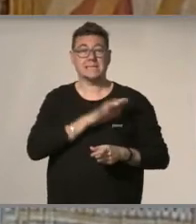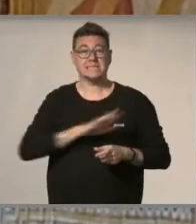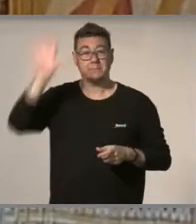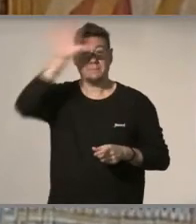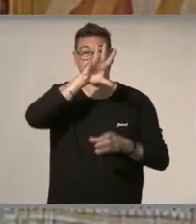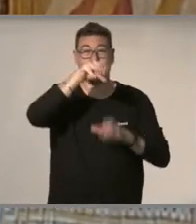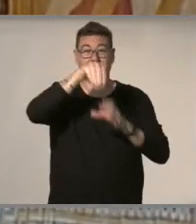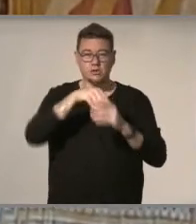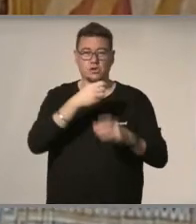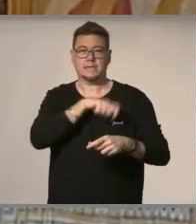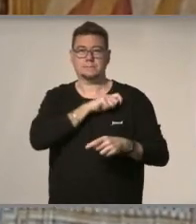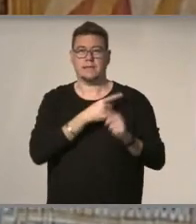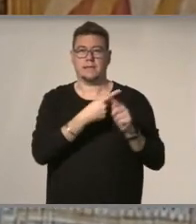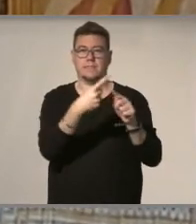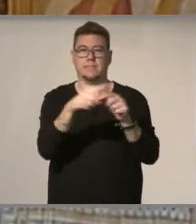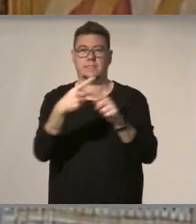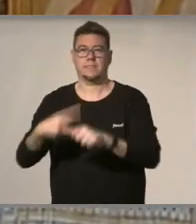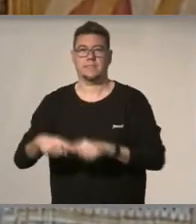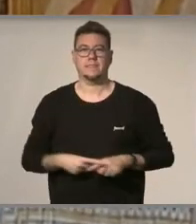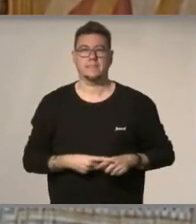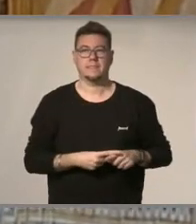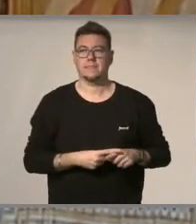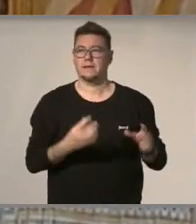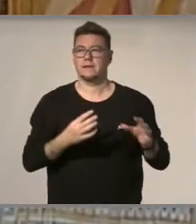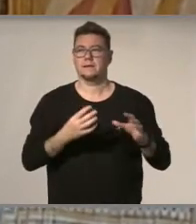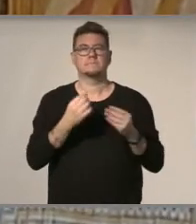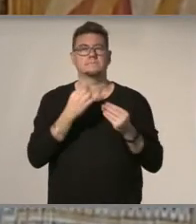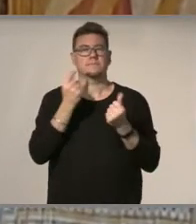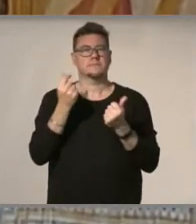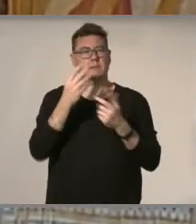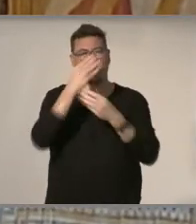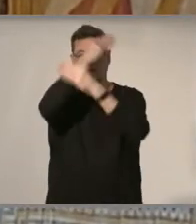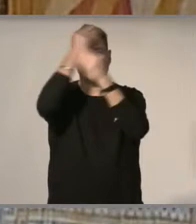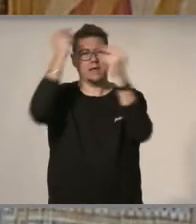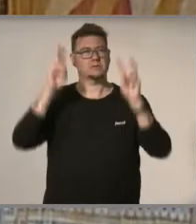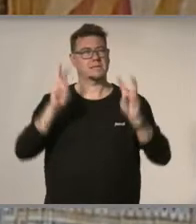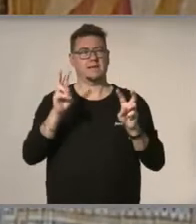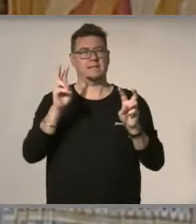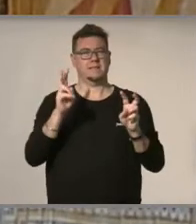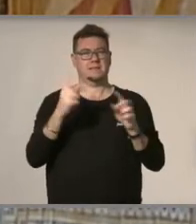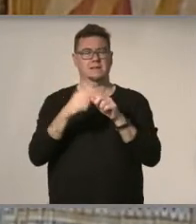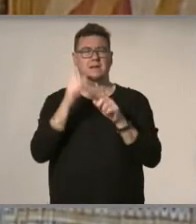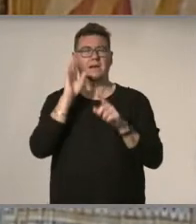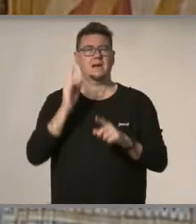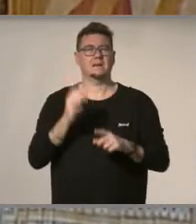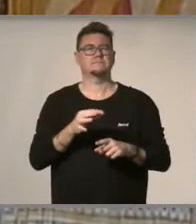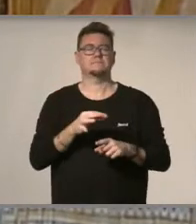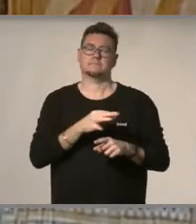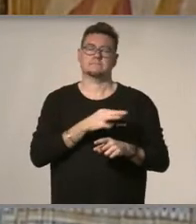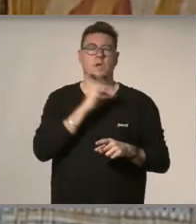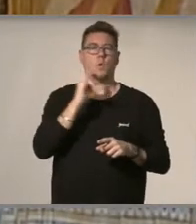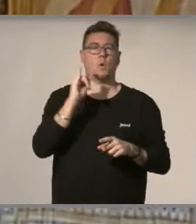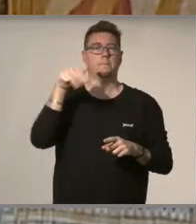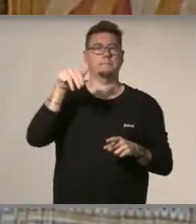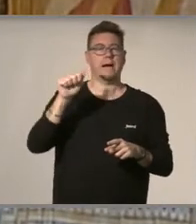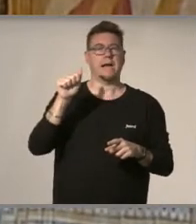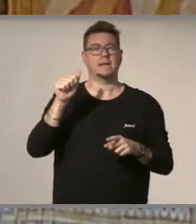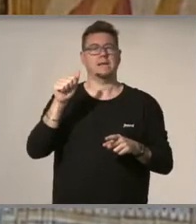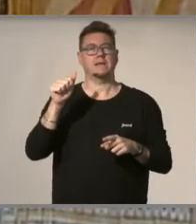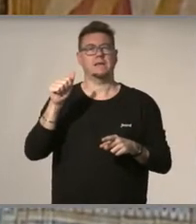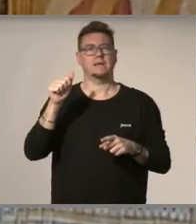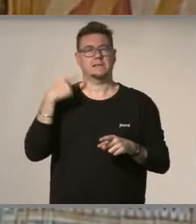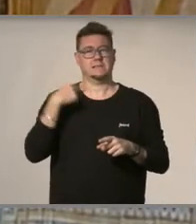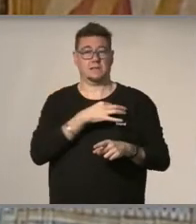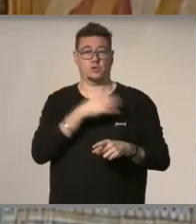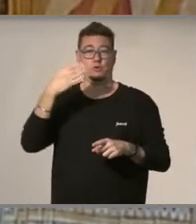Españas. Huyamos de los identitarismos de todo tipo, porque como dijo Juan Mari Brandrés, compañero de legislatura de